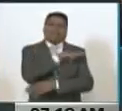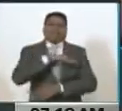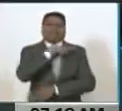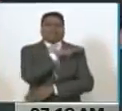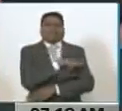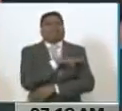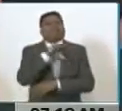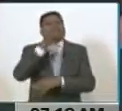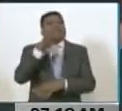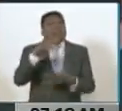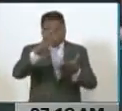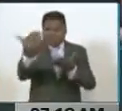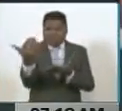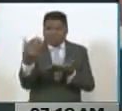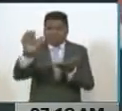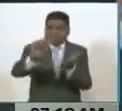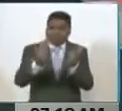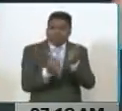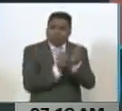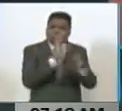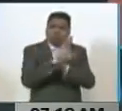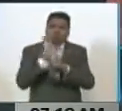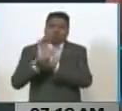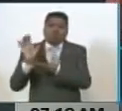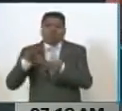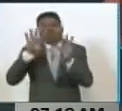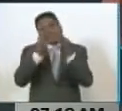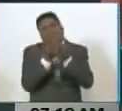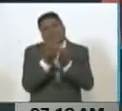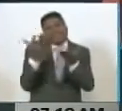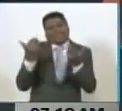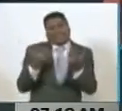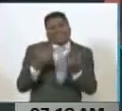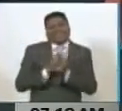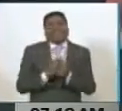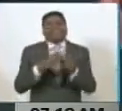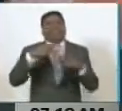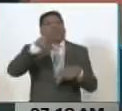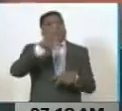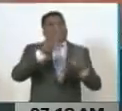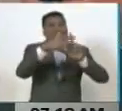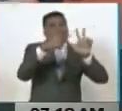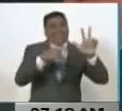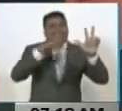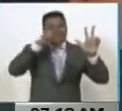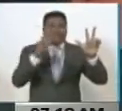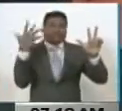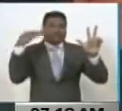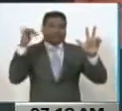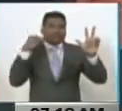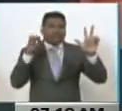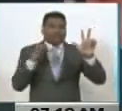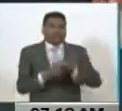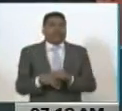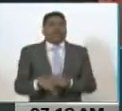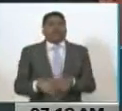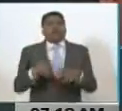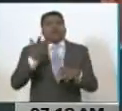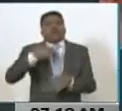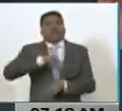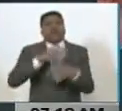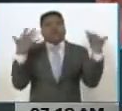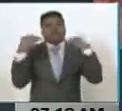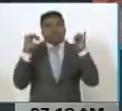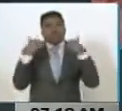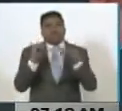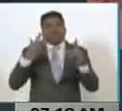su adopción, son el motivo por el cual celebramos estos 3 años y lo vamos a hacer con una fiesta animalista nacional